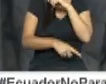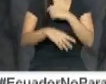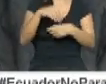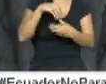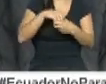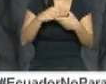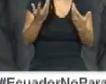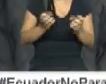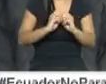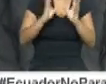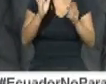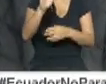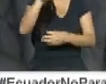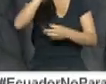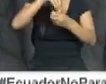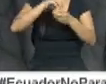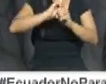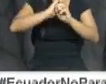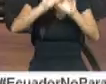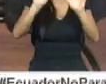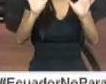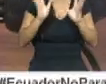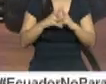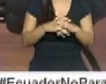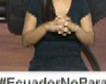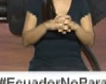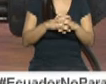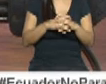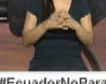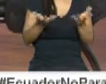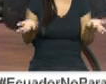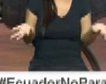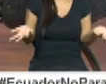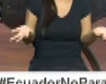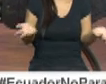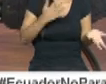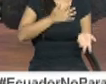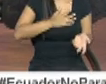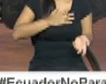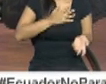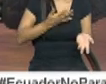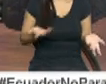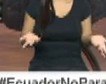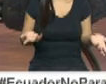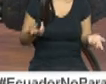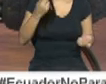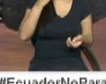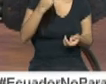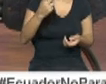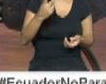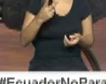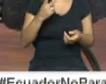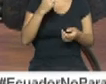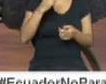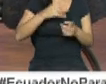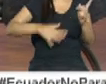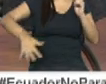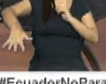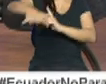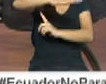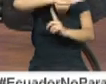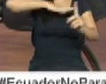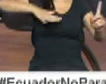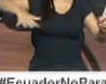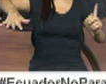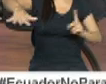Entonces, por favor, o sea, ¿dónde estamos parados, no? Yo creo que el problema es que hay que leer el ambiente, el conflicto, ¿no? Yo